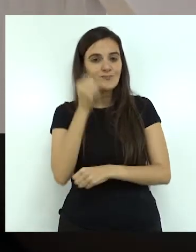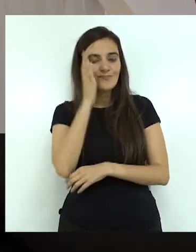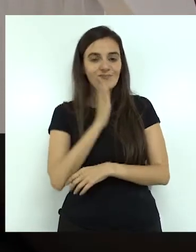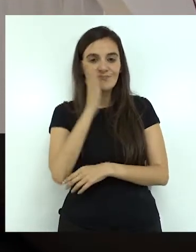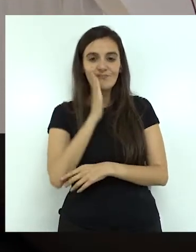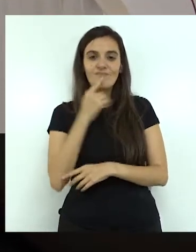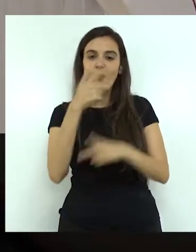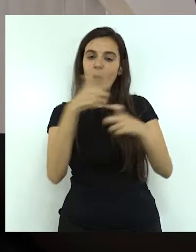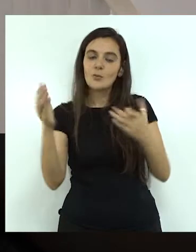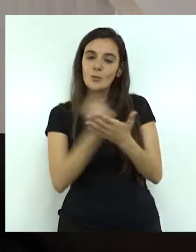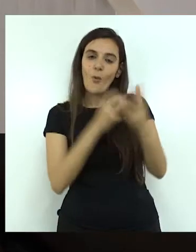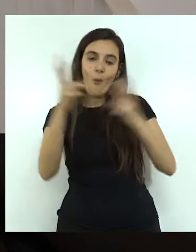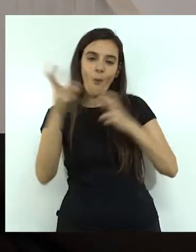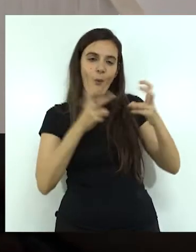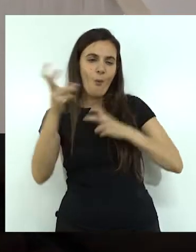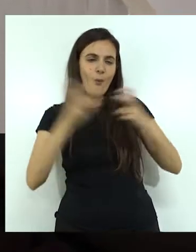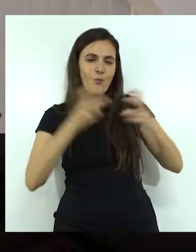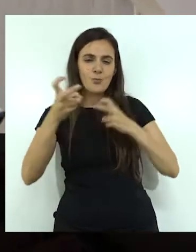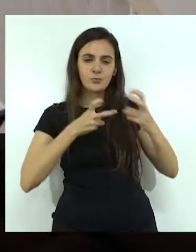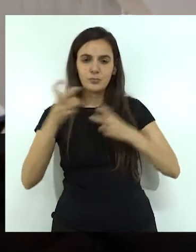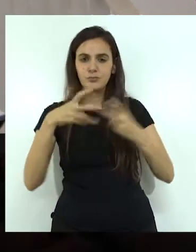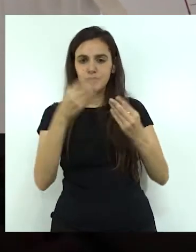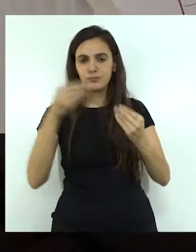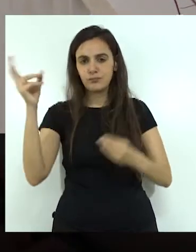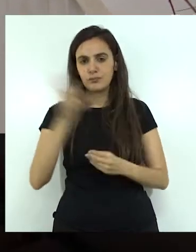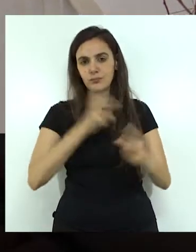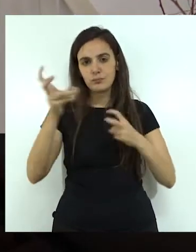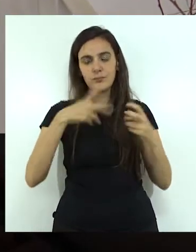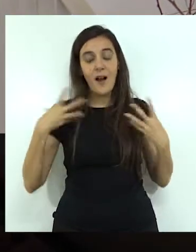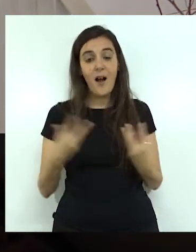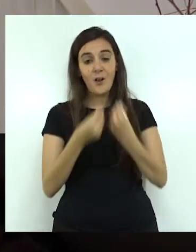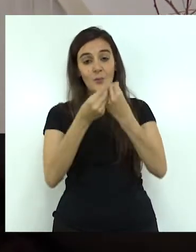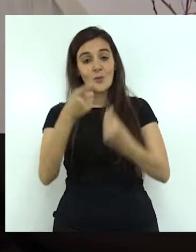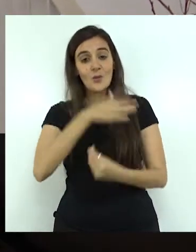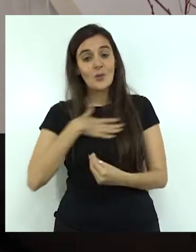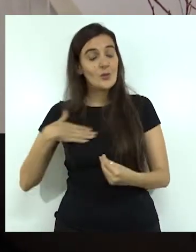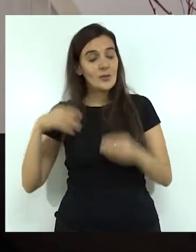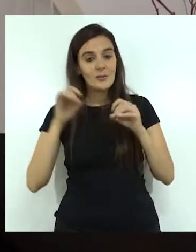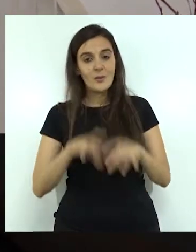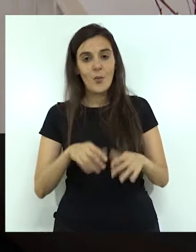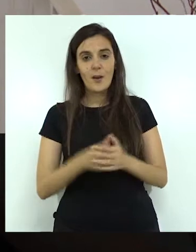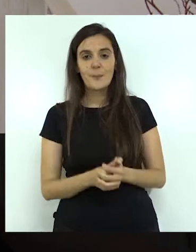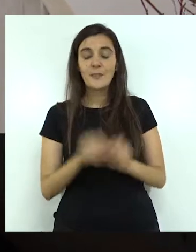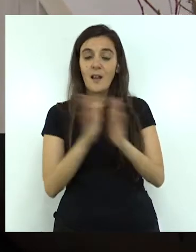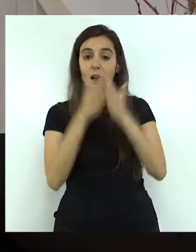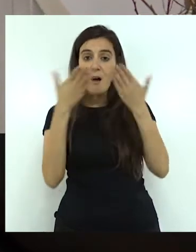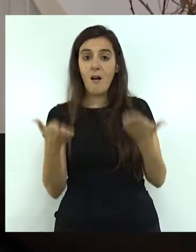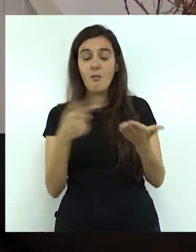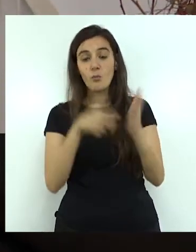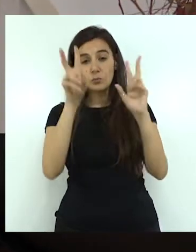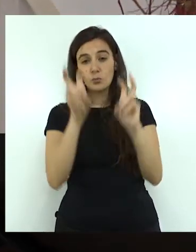ha metido muchísimas personas para acompañarme qué es lo que yo quería y el libro va sobre